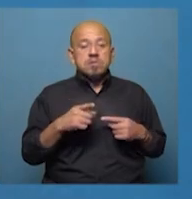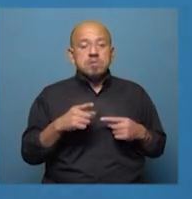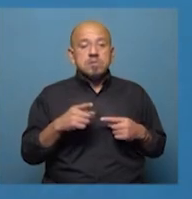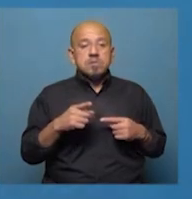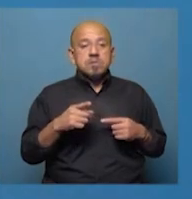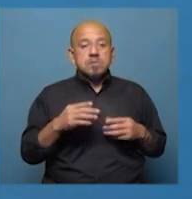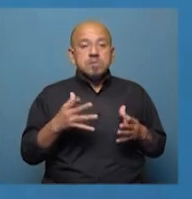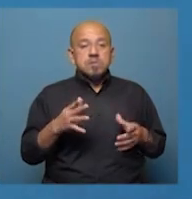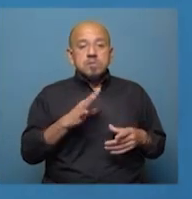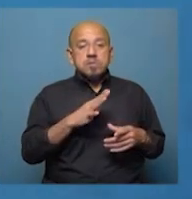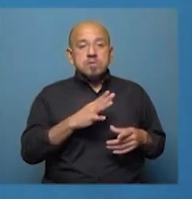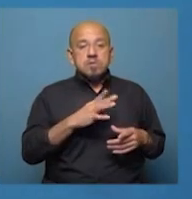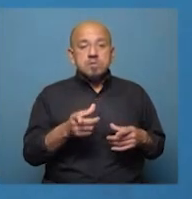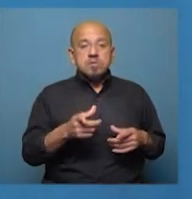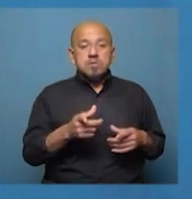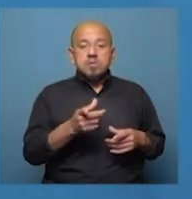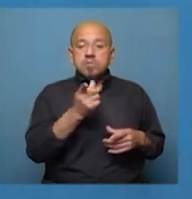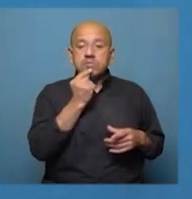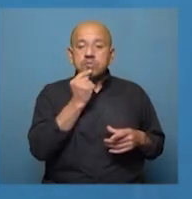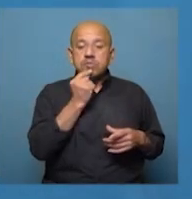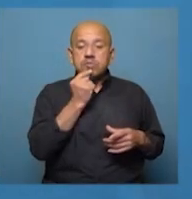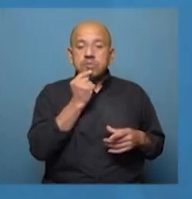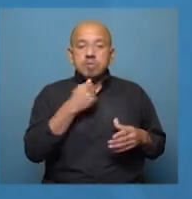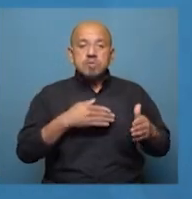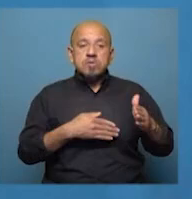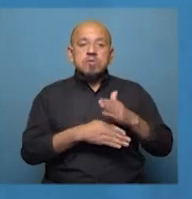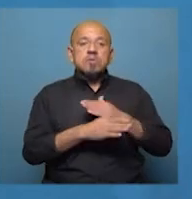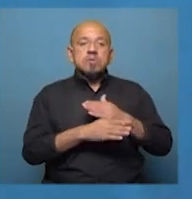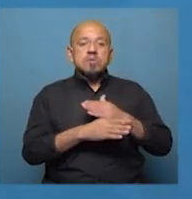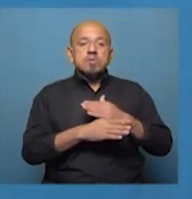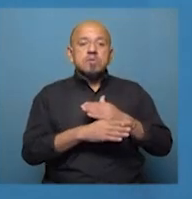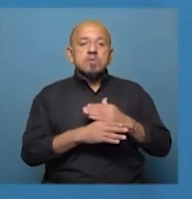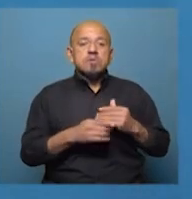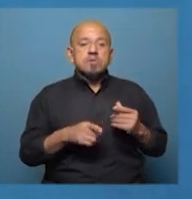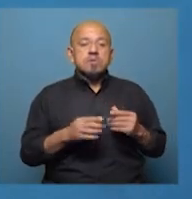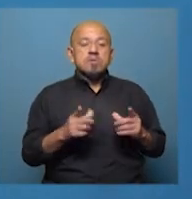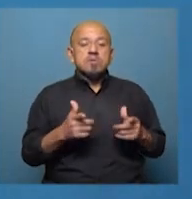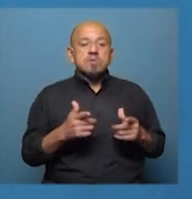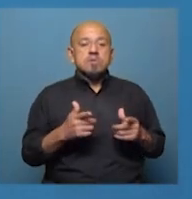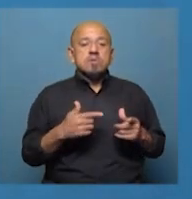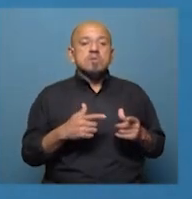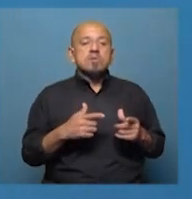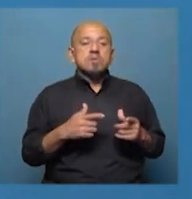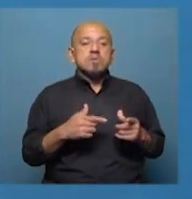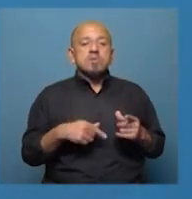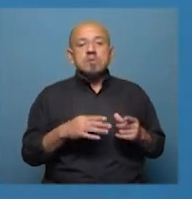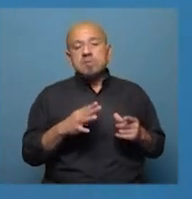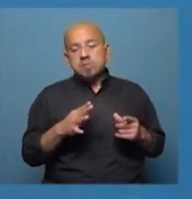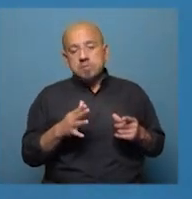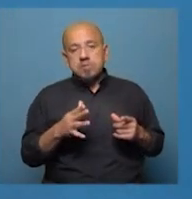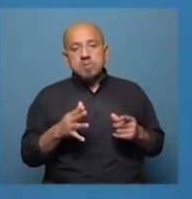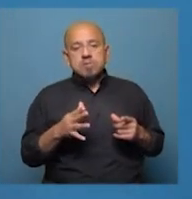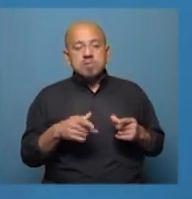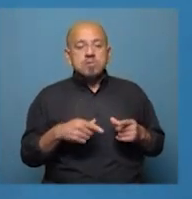de prensa hay una policía que impide no el acceso al lugar no hay nada decir hoy ha tenido